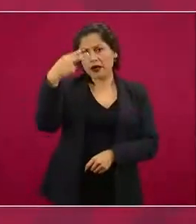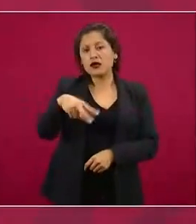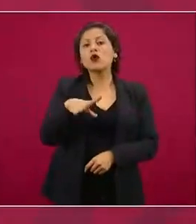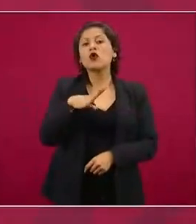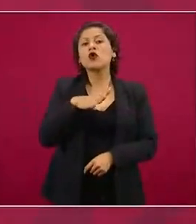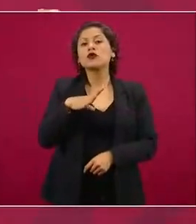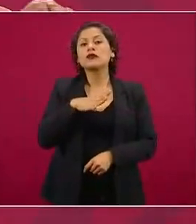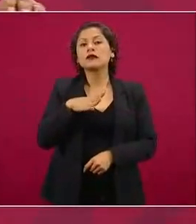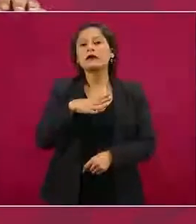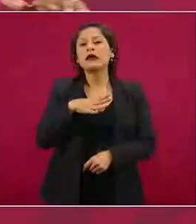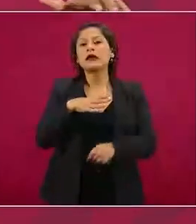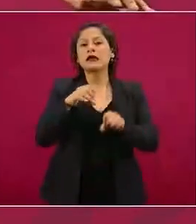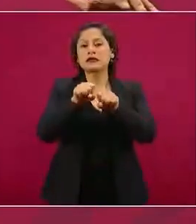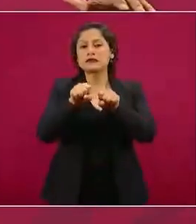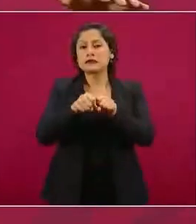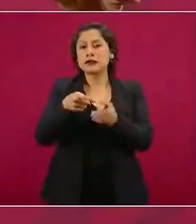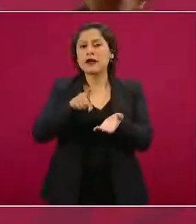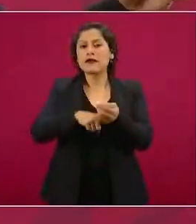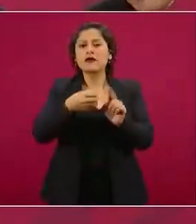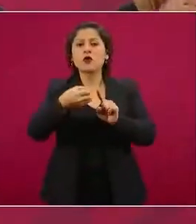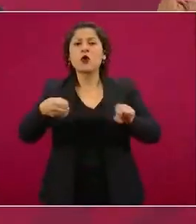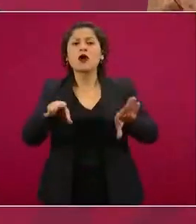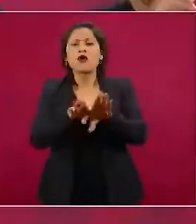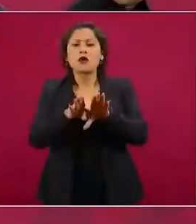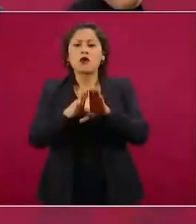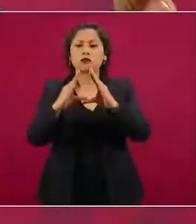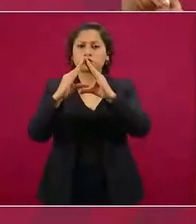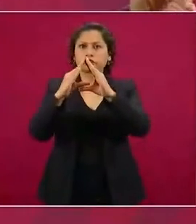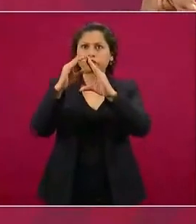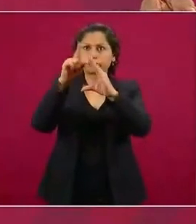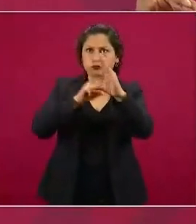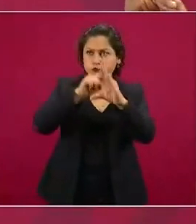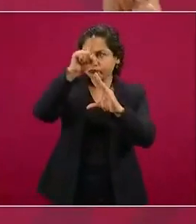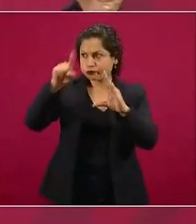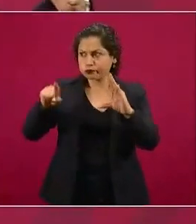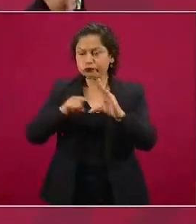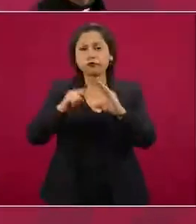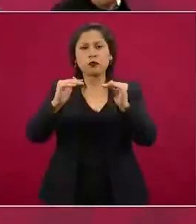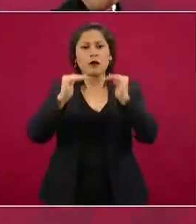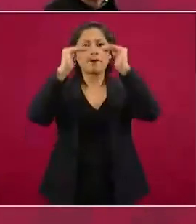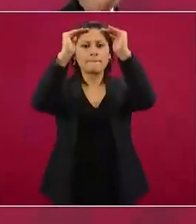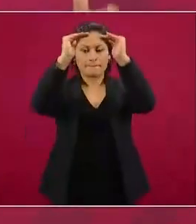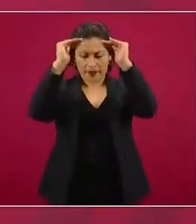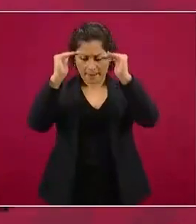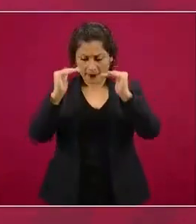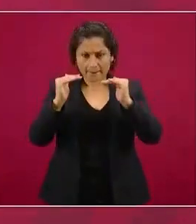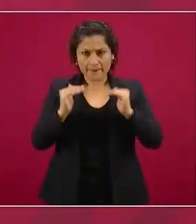la base más pobres, ahí si son 1,200 cuestionarios,